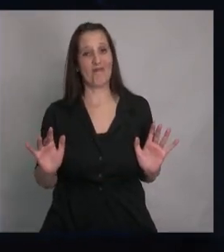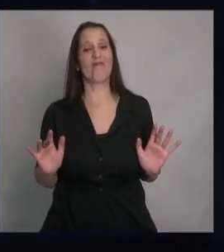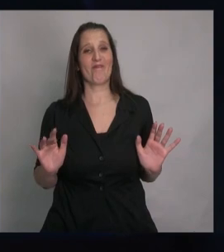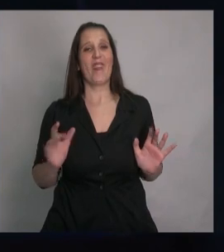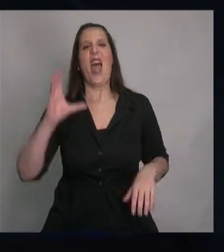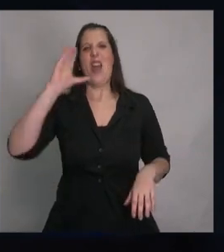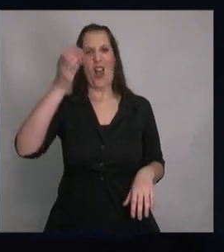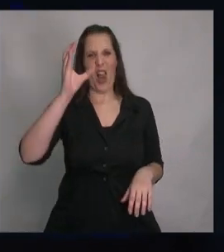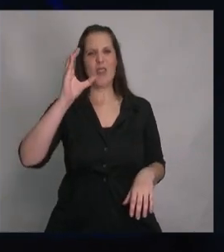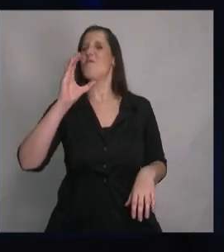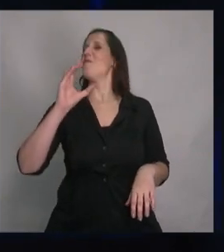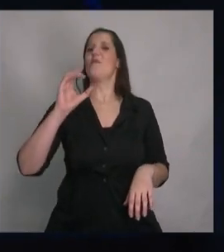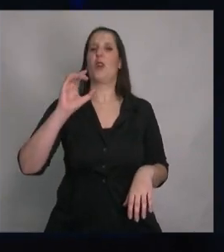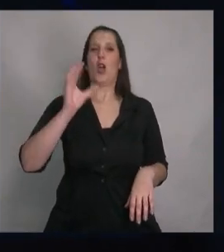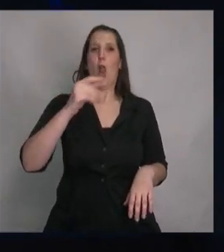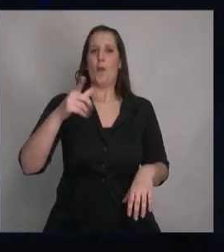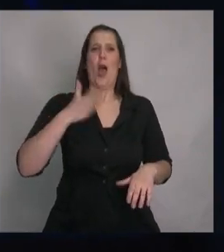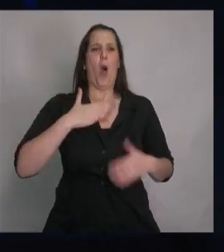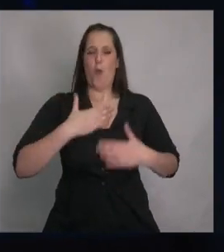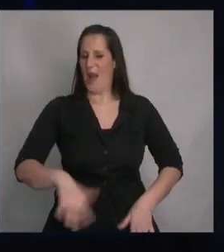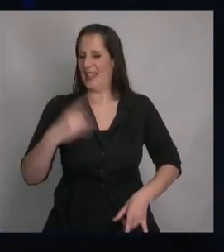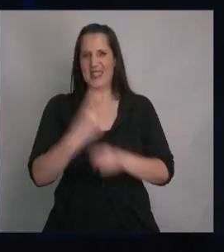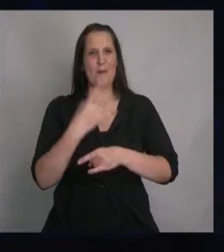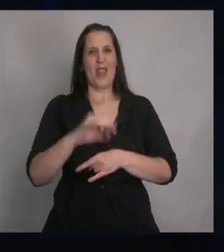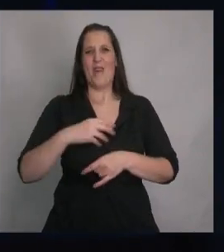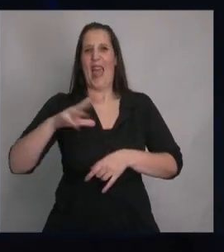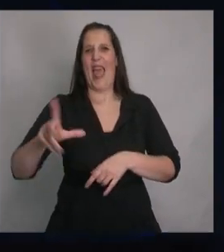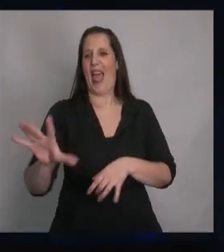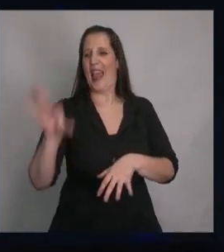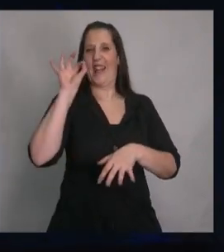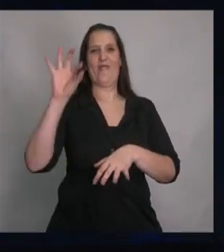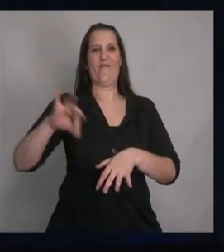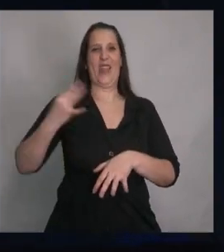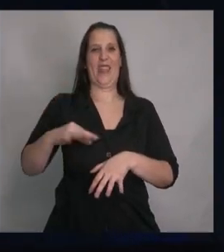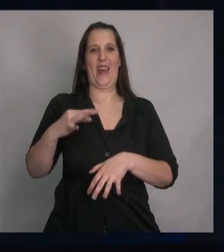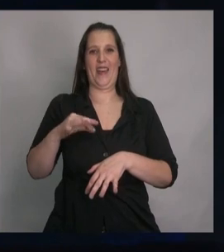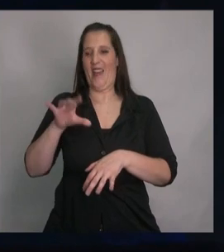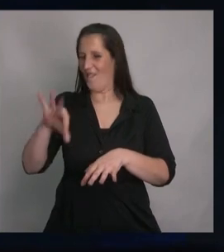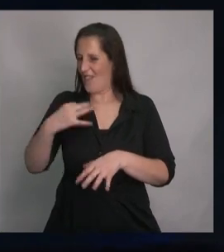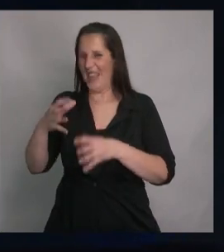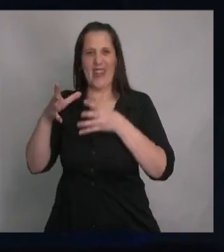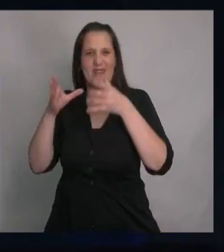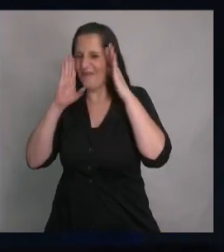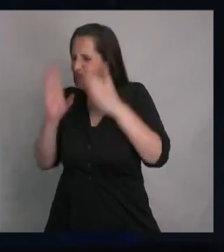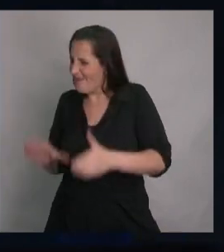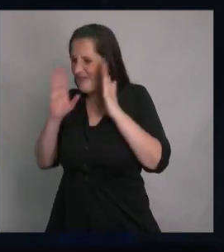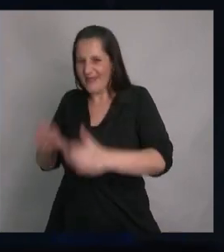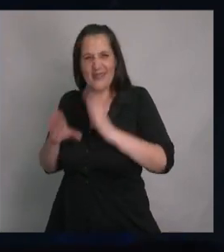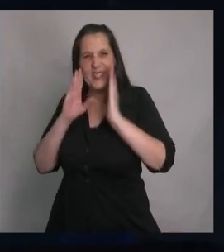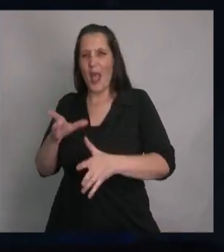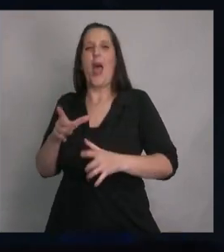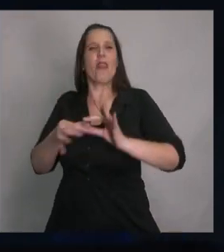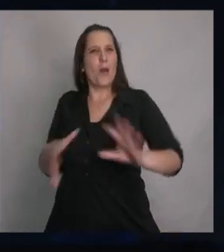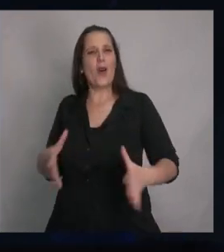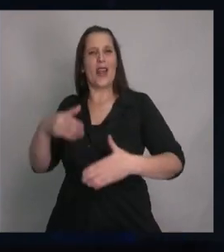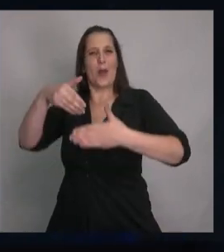humana con la vida jamás con la muerte la Colombia toda alrededor de una democracia intensa